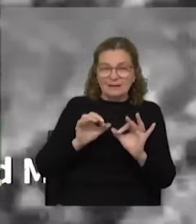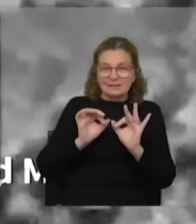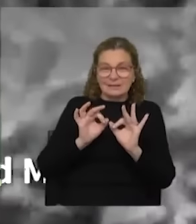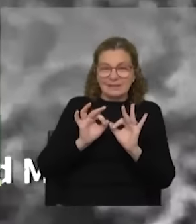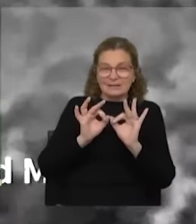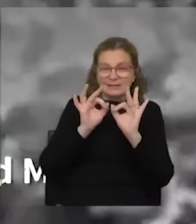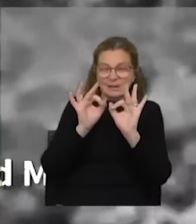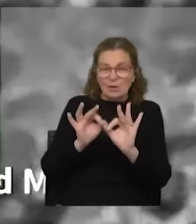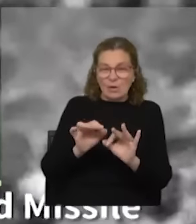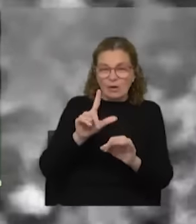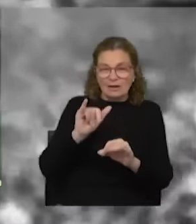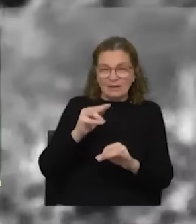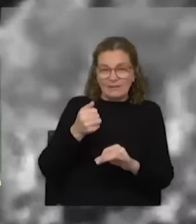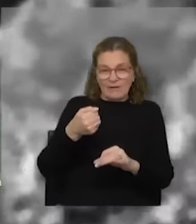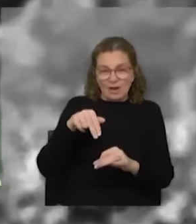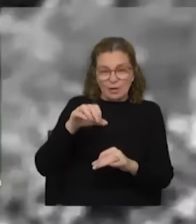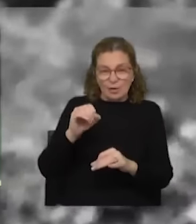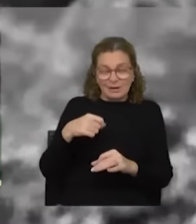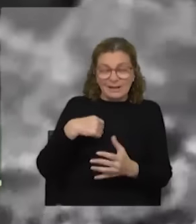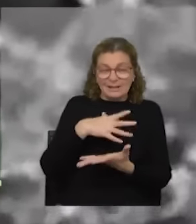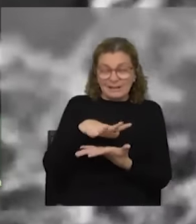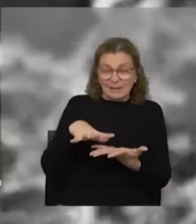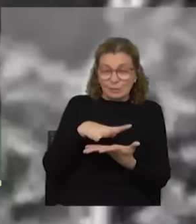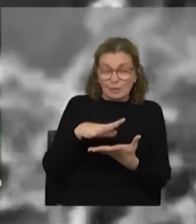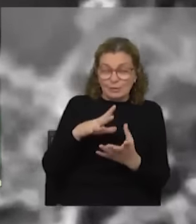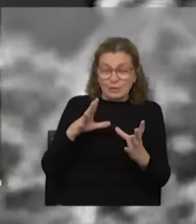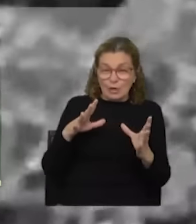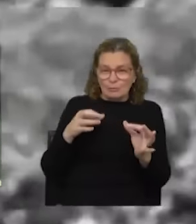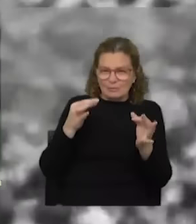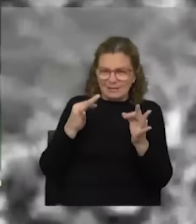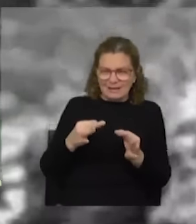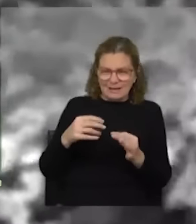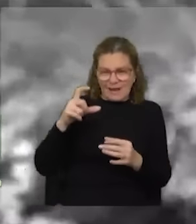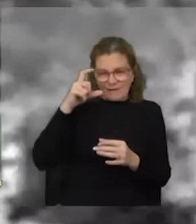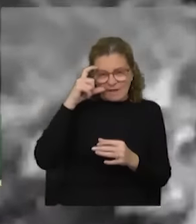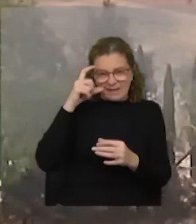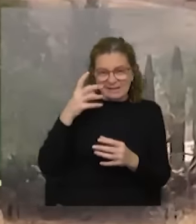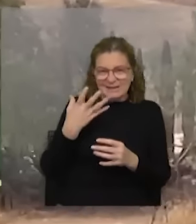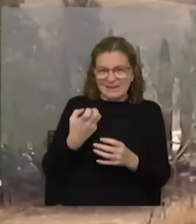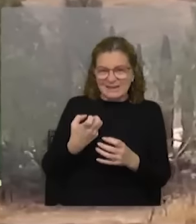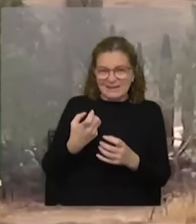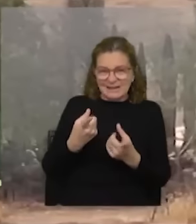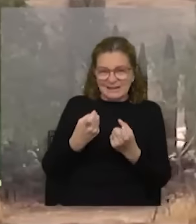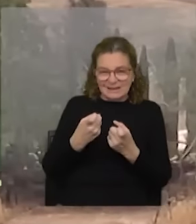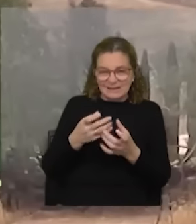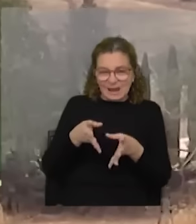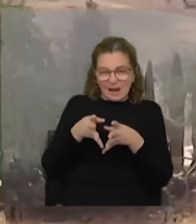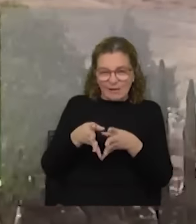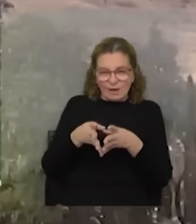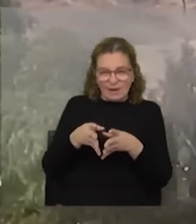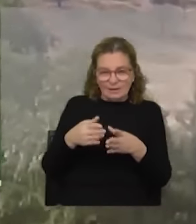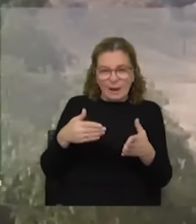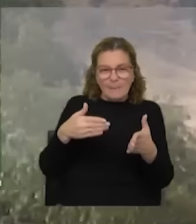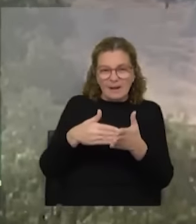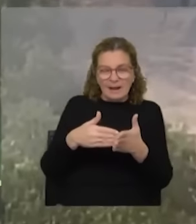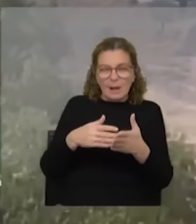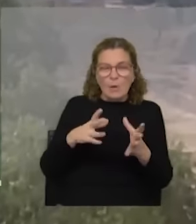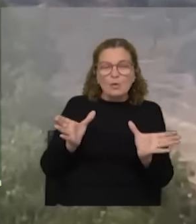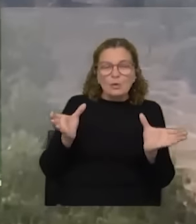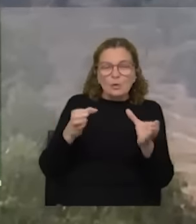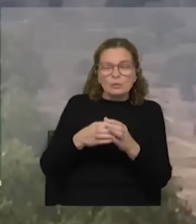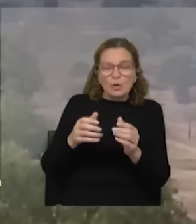aseguró que la situación es seria pero que el gobierno de show baiden quiere evitar una escalada mayor hacia una guerra dijo el alto representante tras una reunión